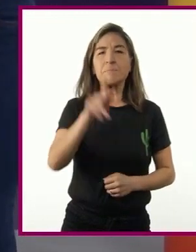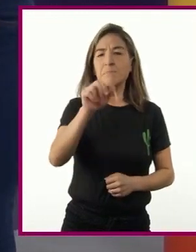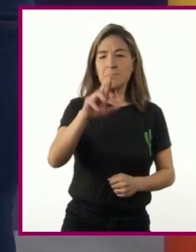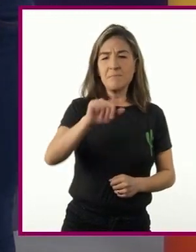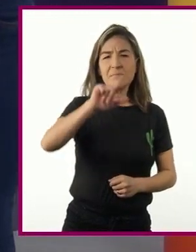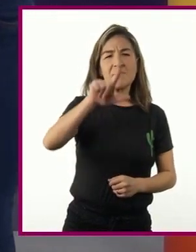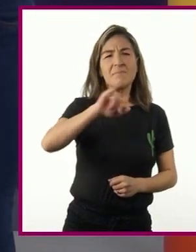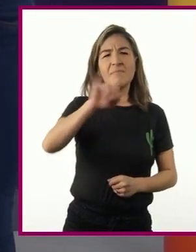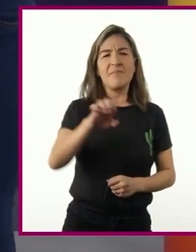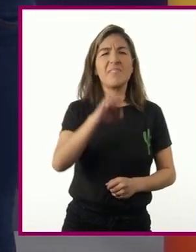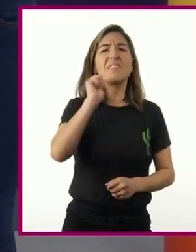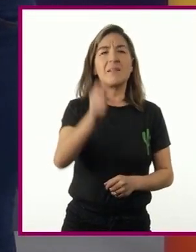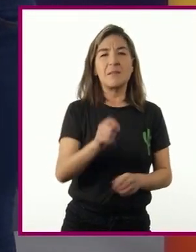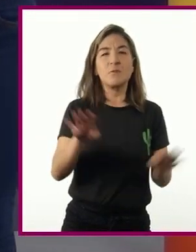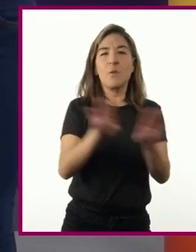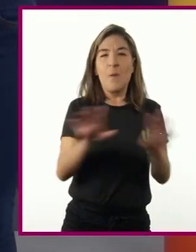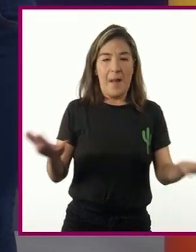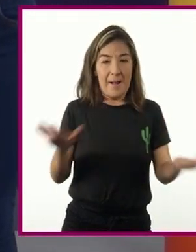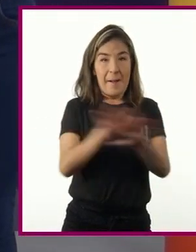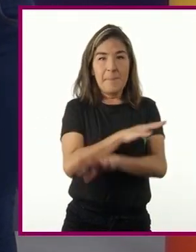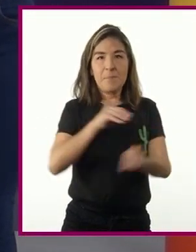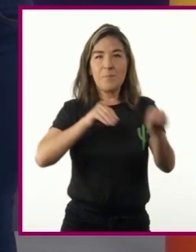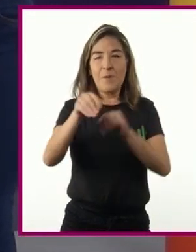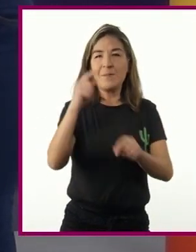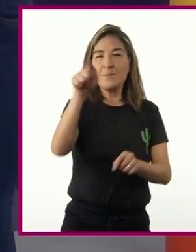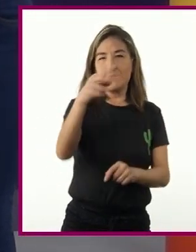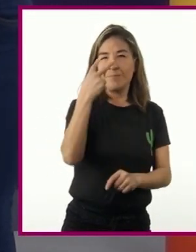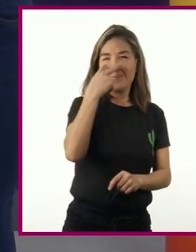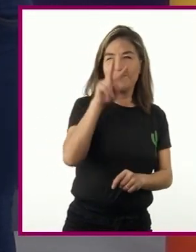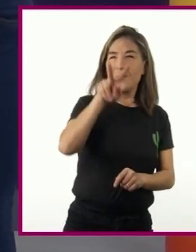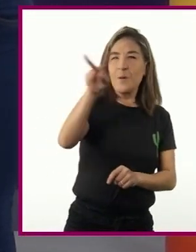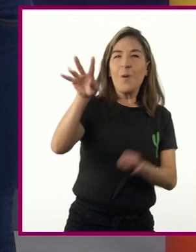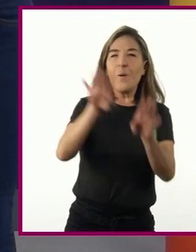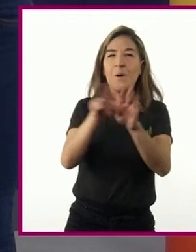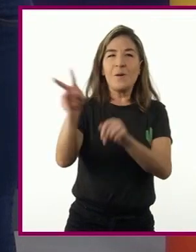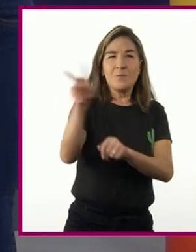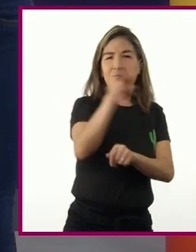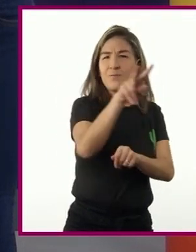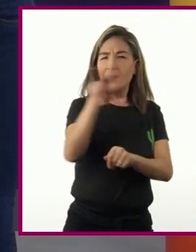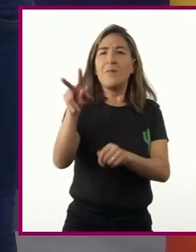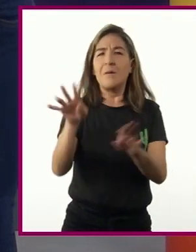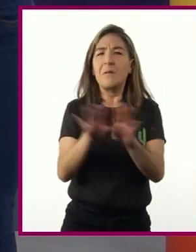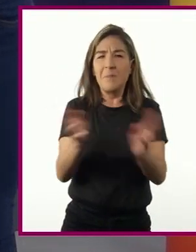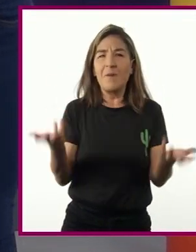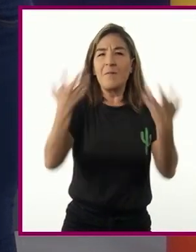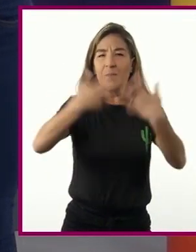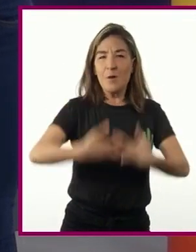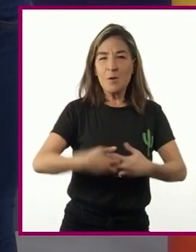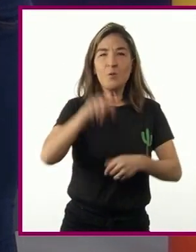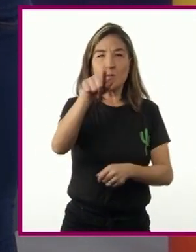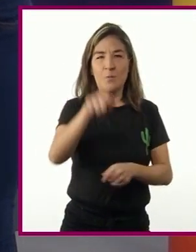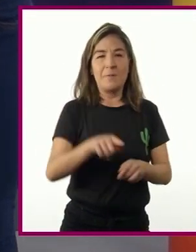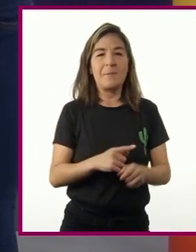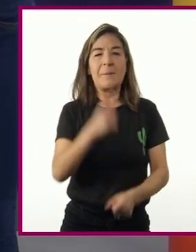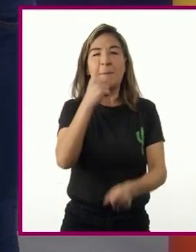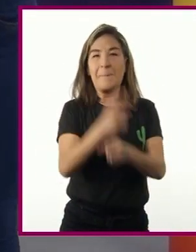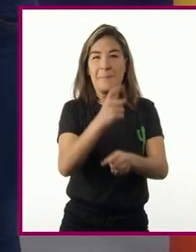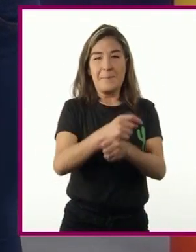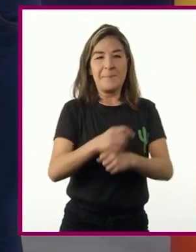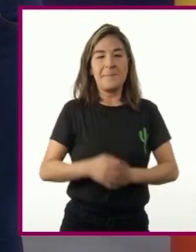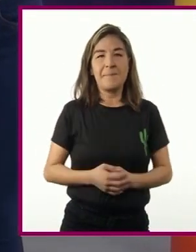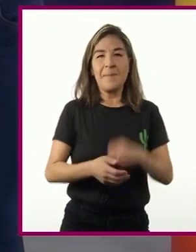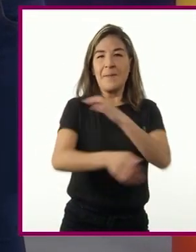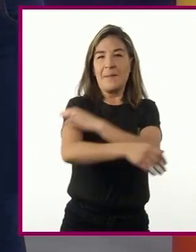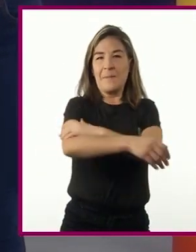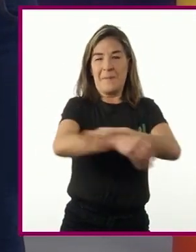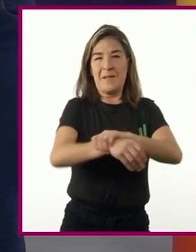de movimiento de vista del observador. Para mostrar cómo funciona, estira un poco tu brazo hacia